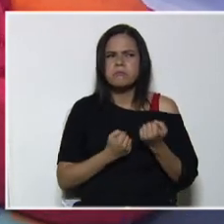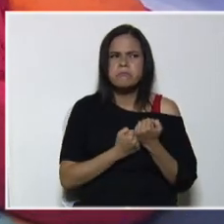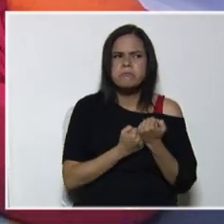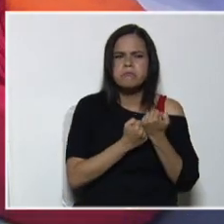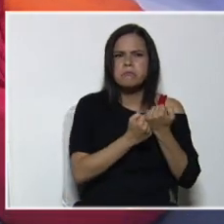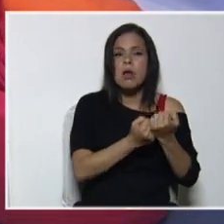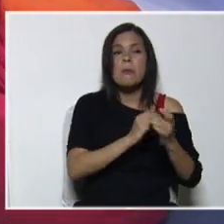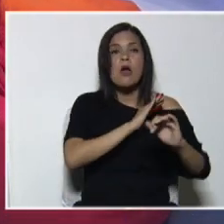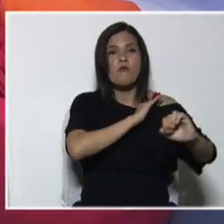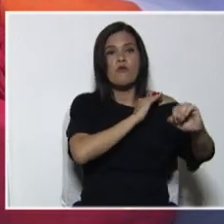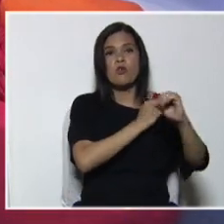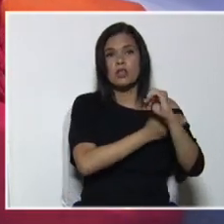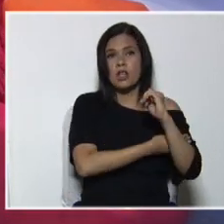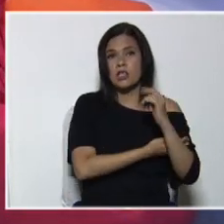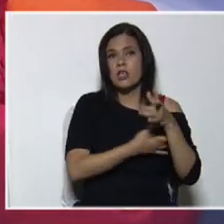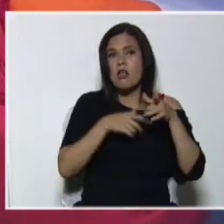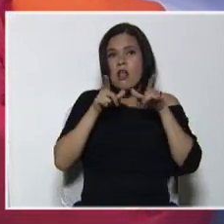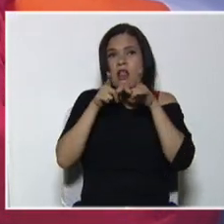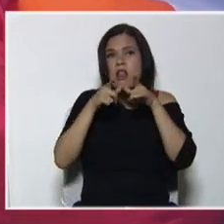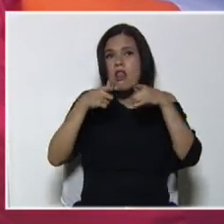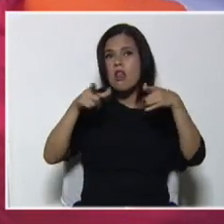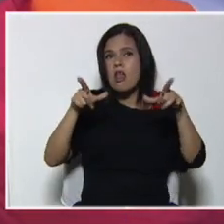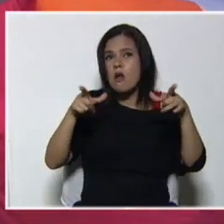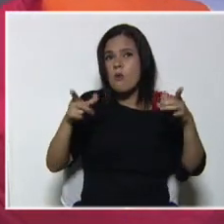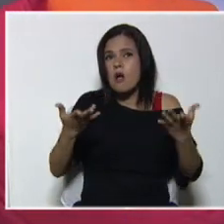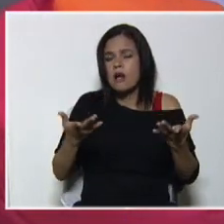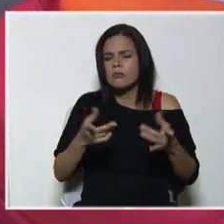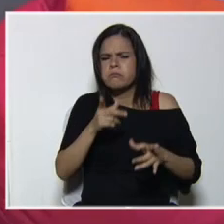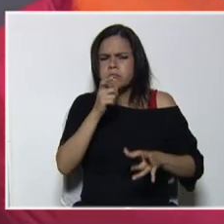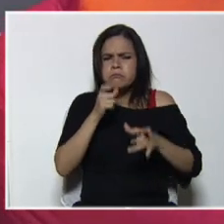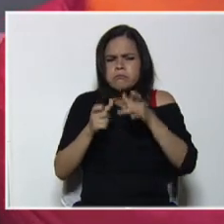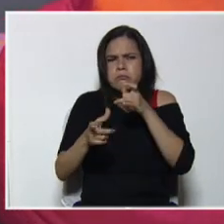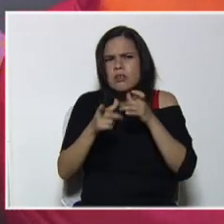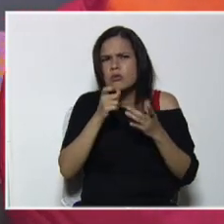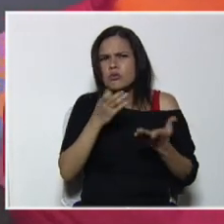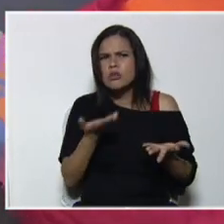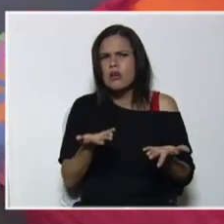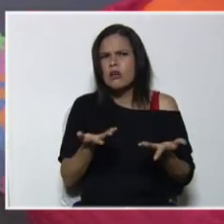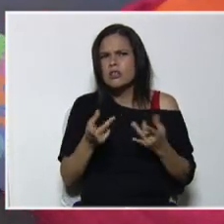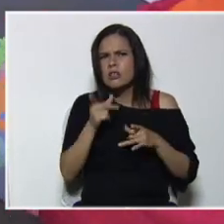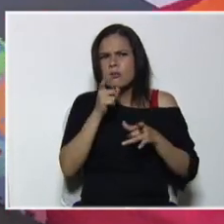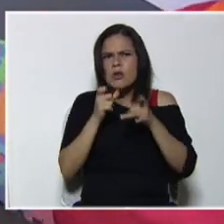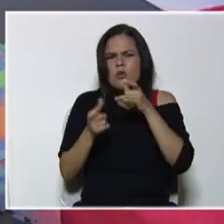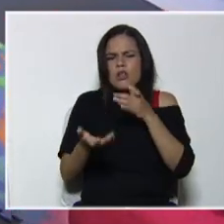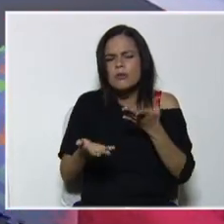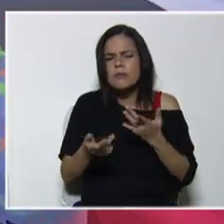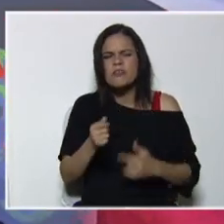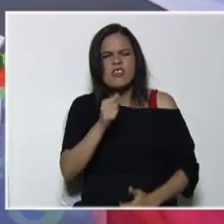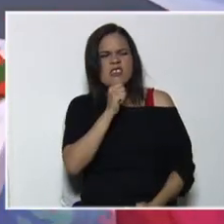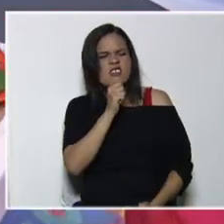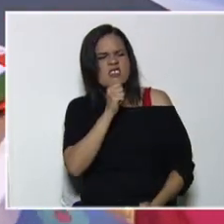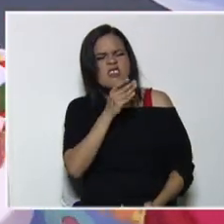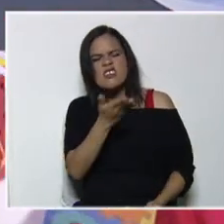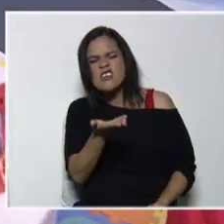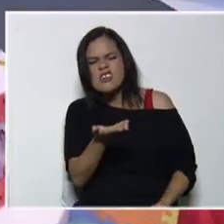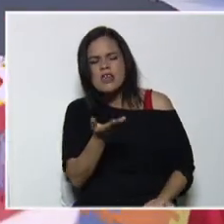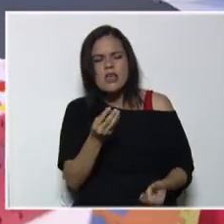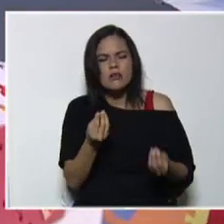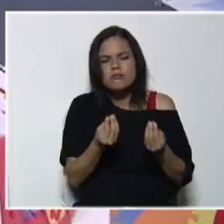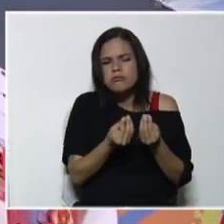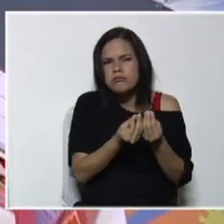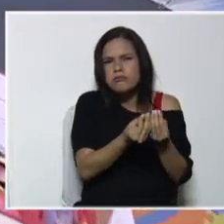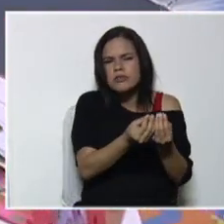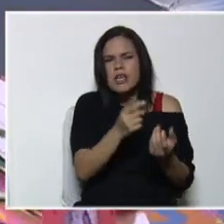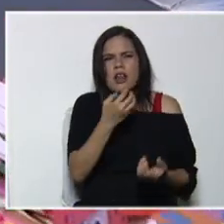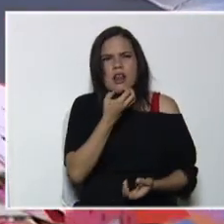para fortalecer ese lenguaje oral a través de preguntas. Esas preguntas como, ¿quién estuvo acompañándonos